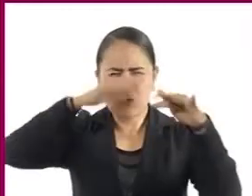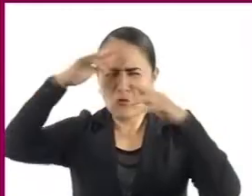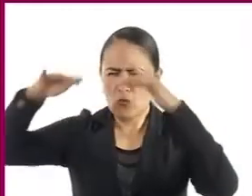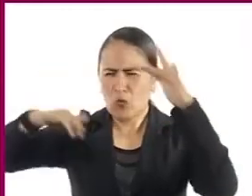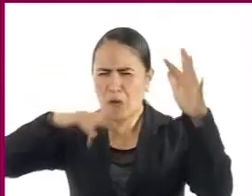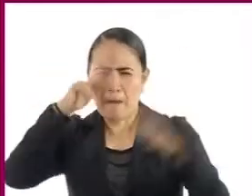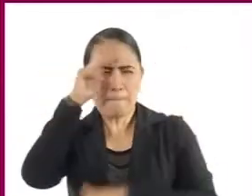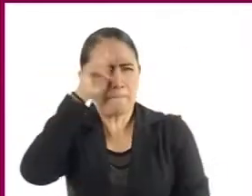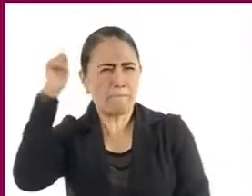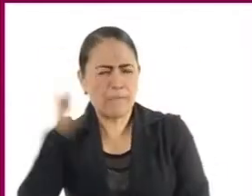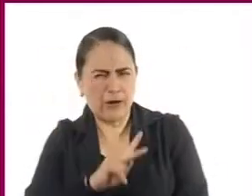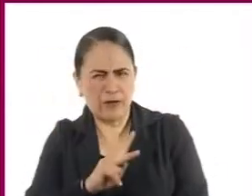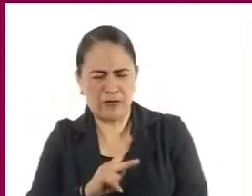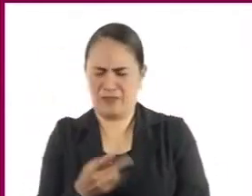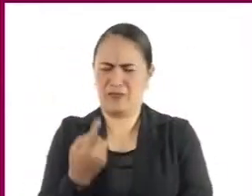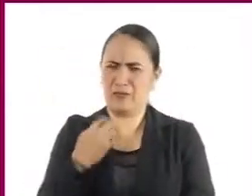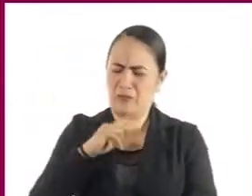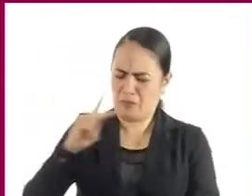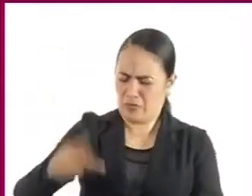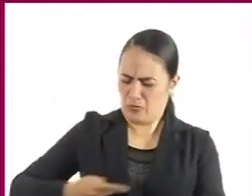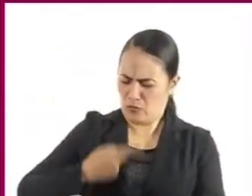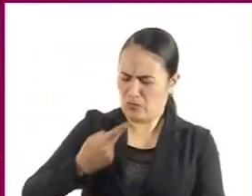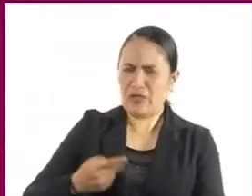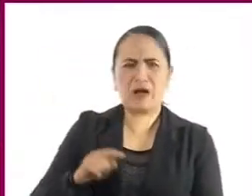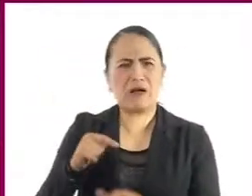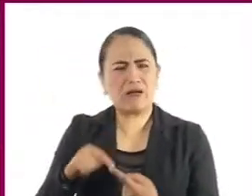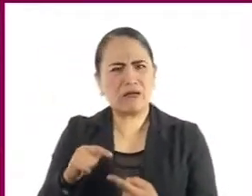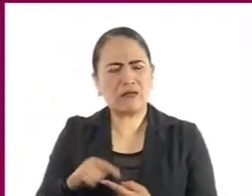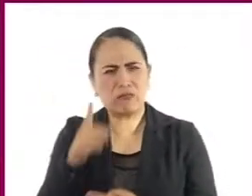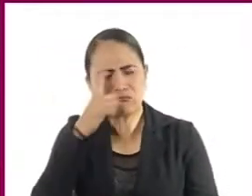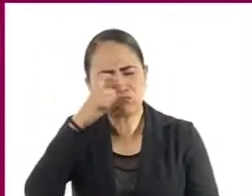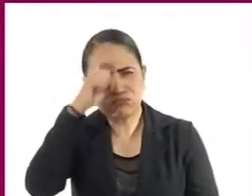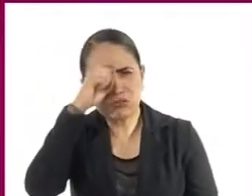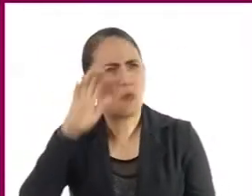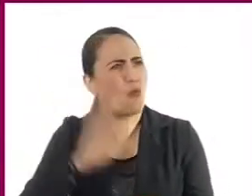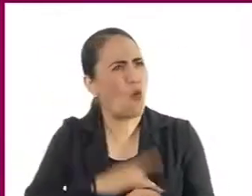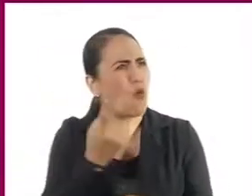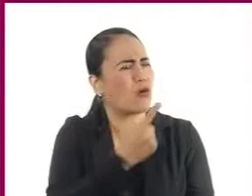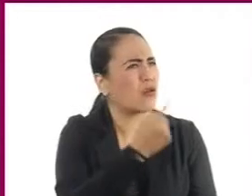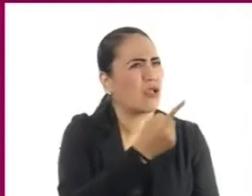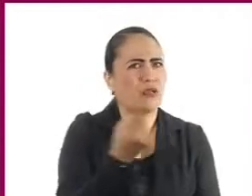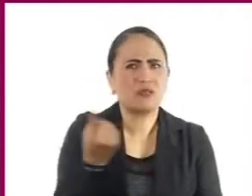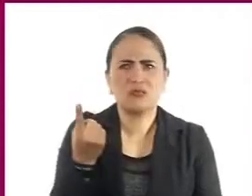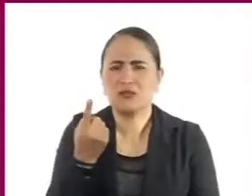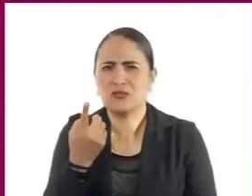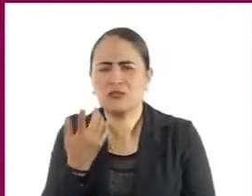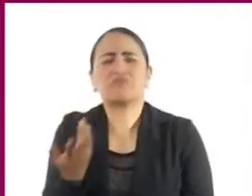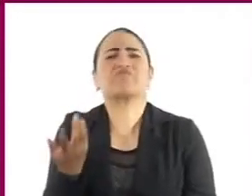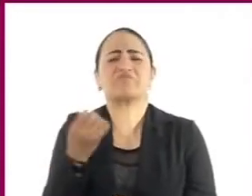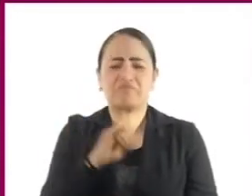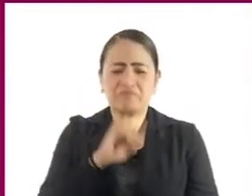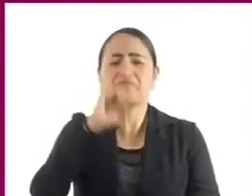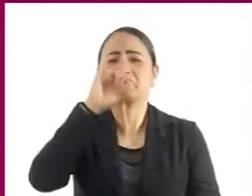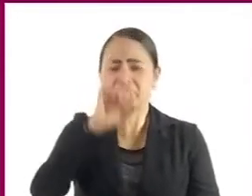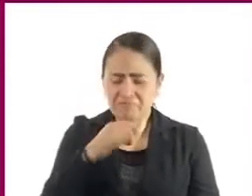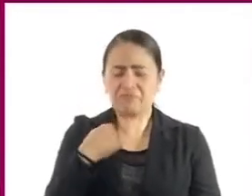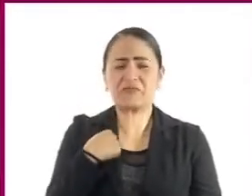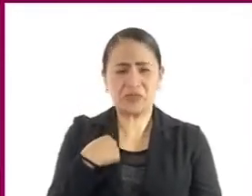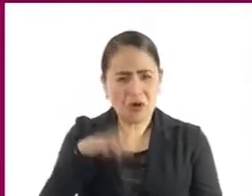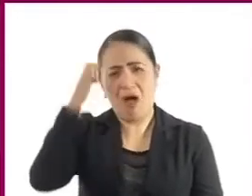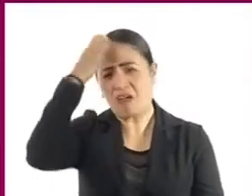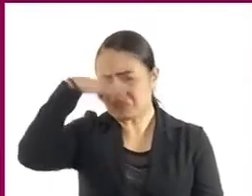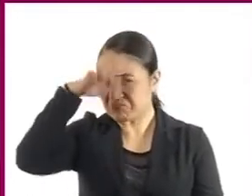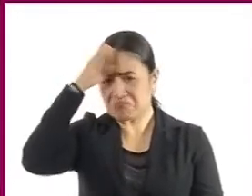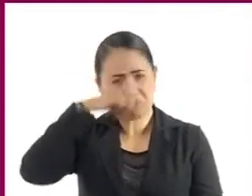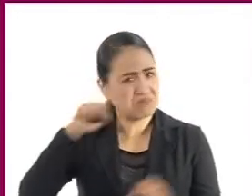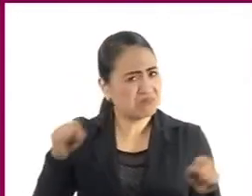hace cuestionarse el porqué de ese suceso? Sí, profesor. En más de una ocasión me he tenido una de esas experiencias y no